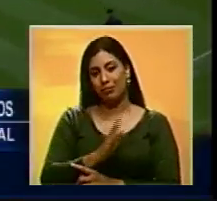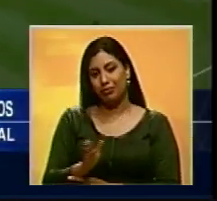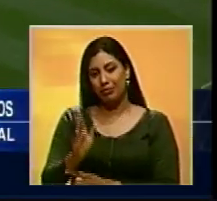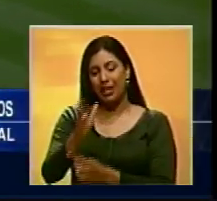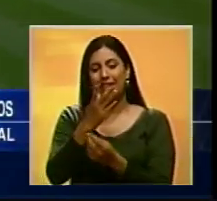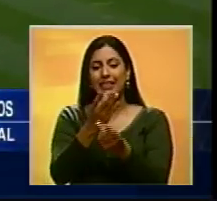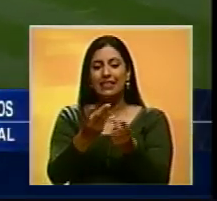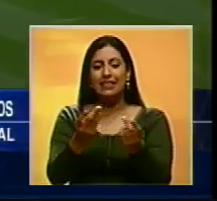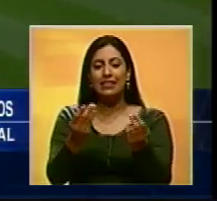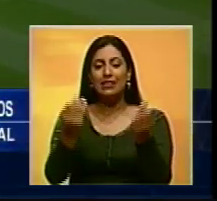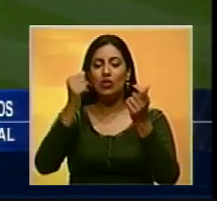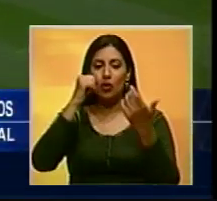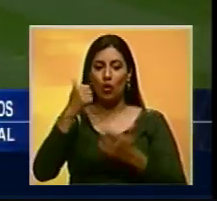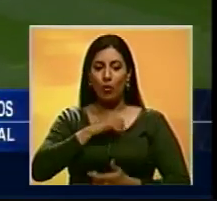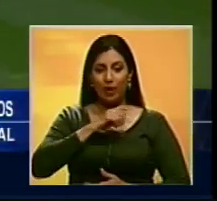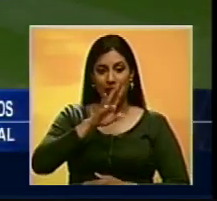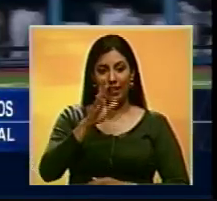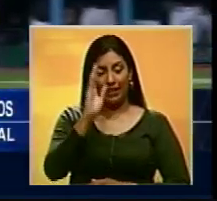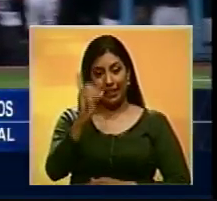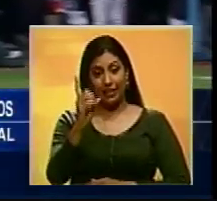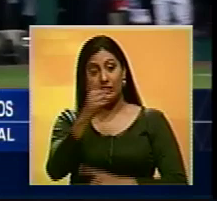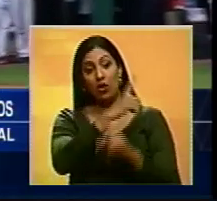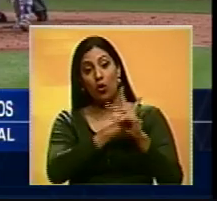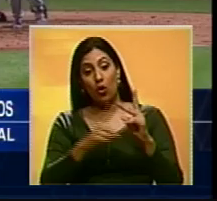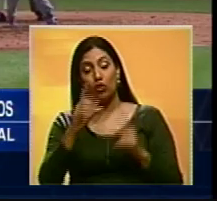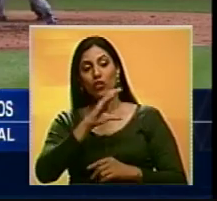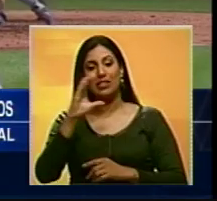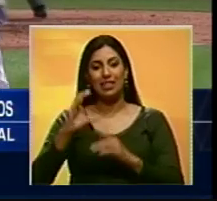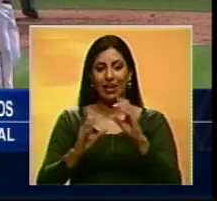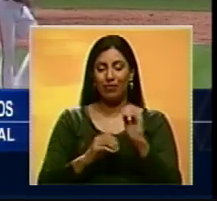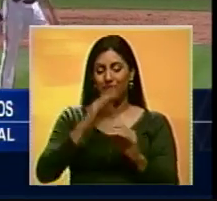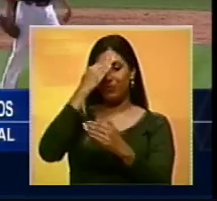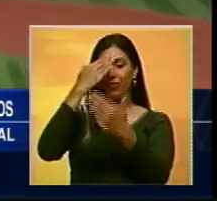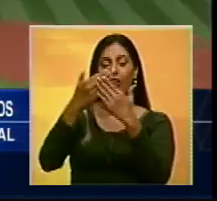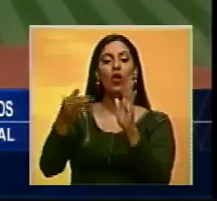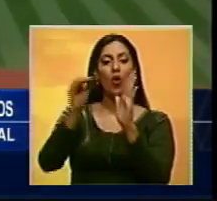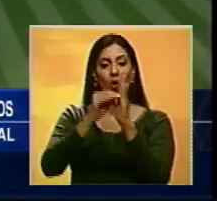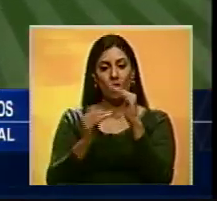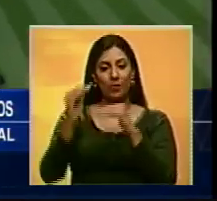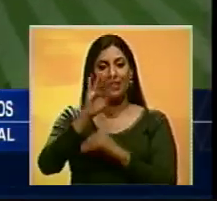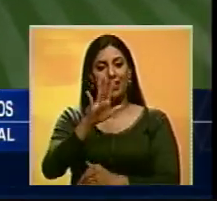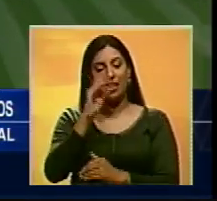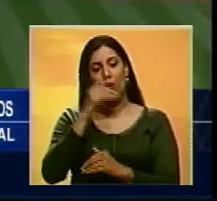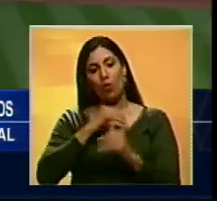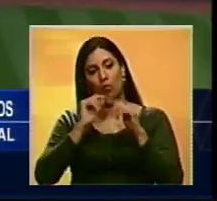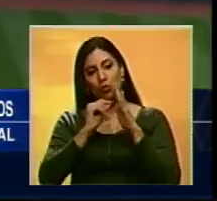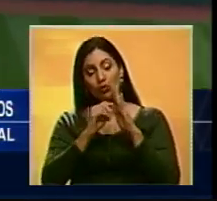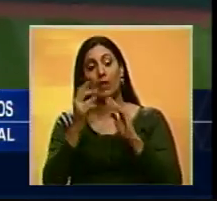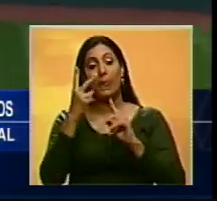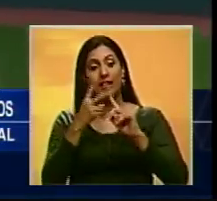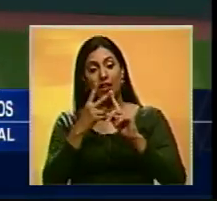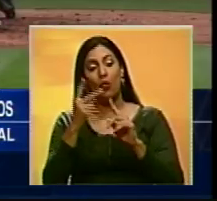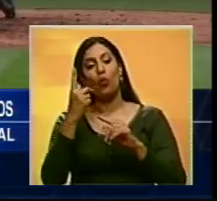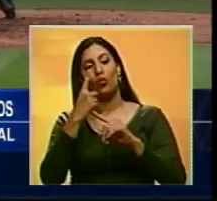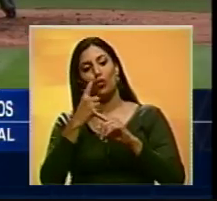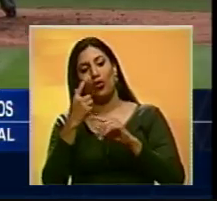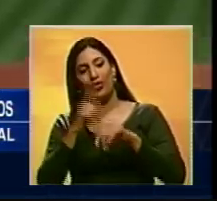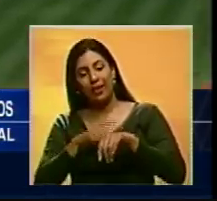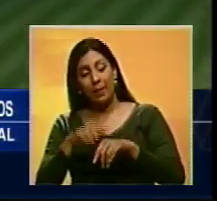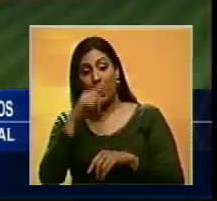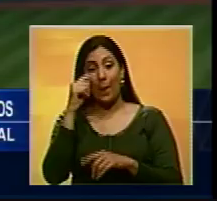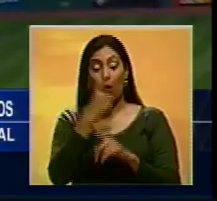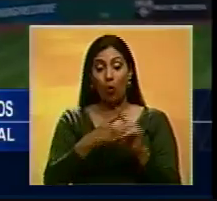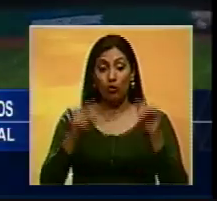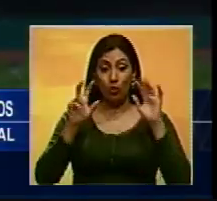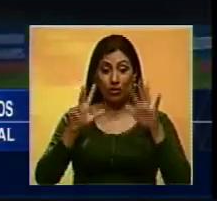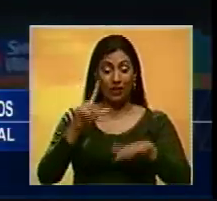con un sencillo productor de Carlos Santana a la derecha. Chicago se fue al frente nuevamente con 5 rayitas en el segundo tercio del juego. En el